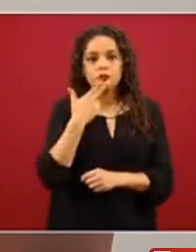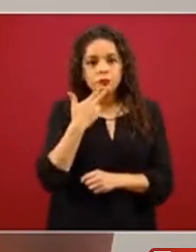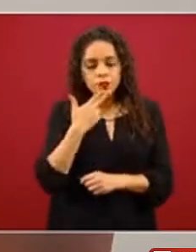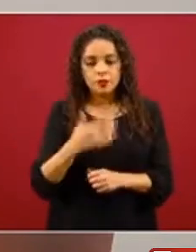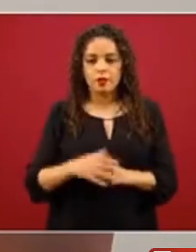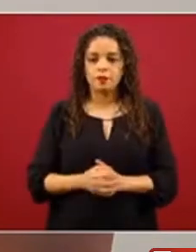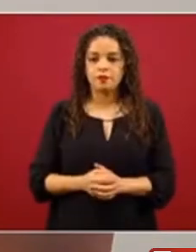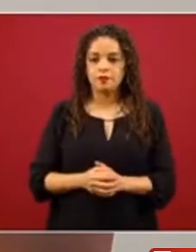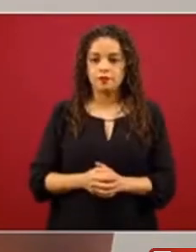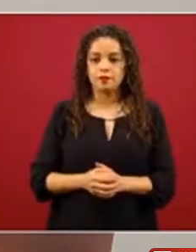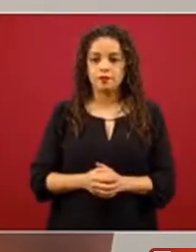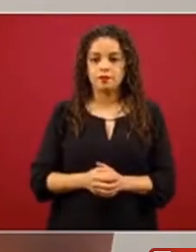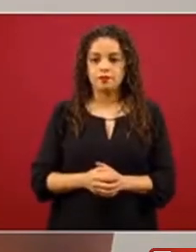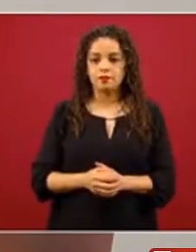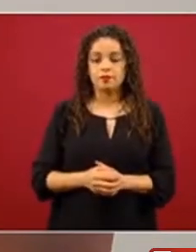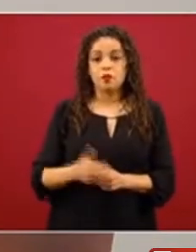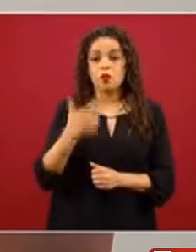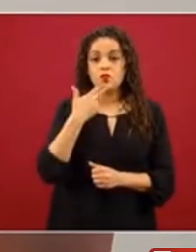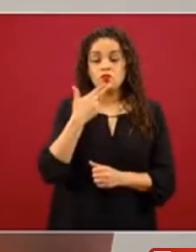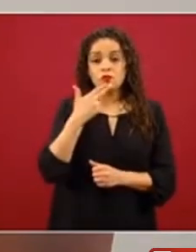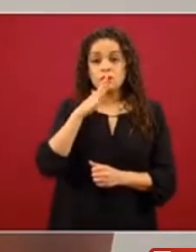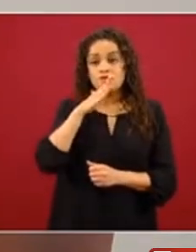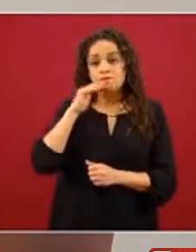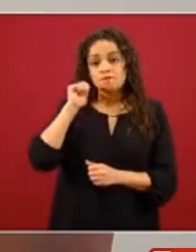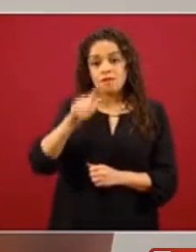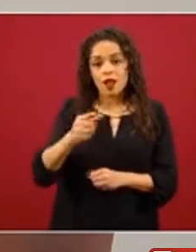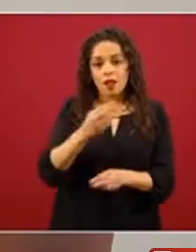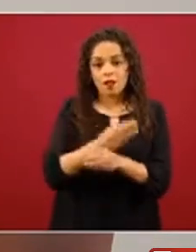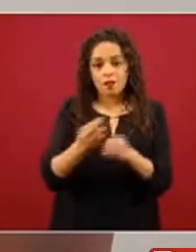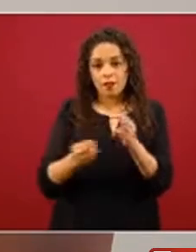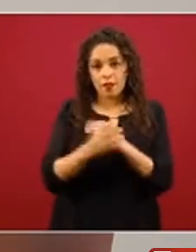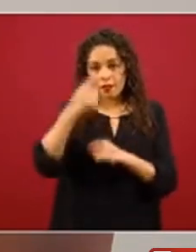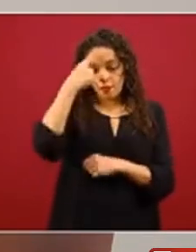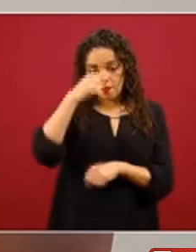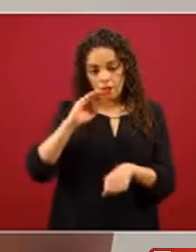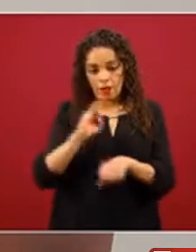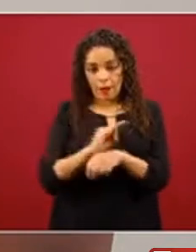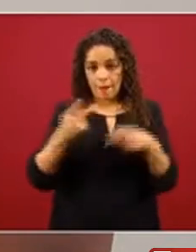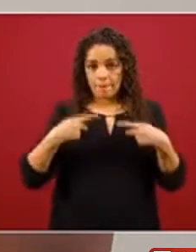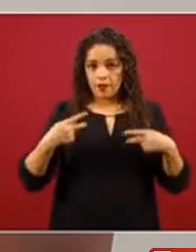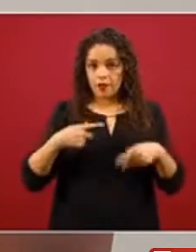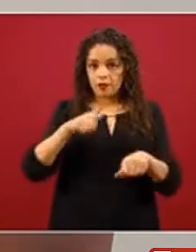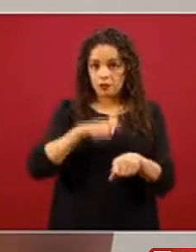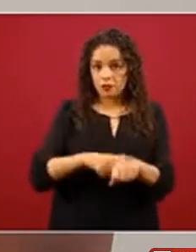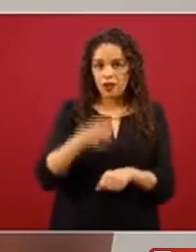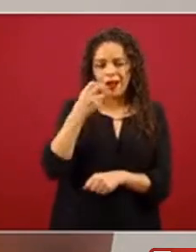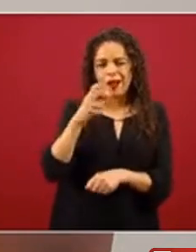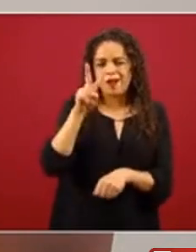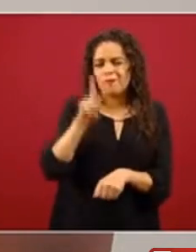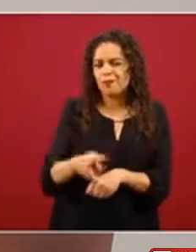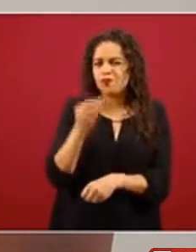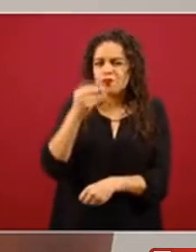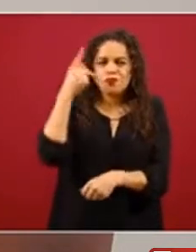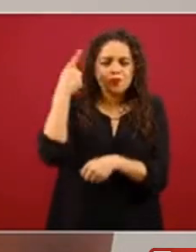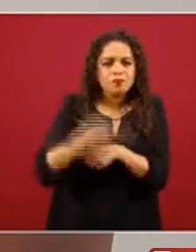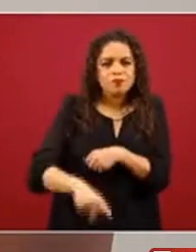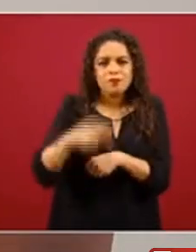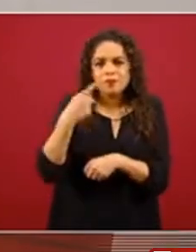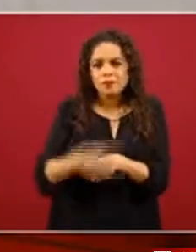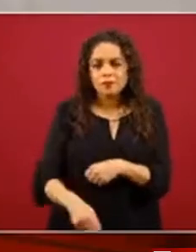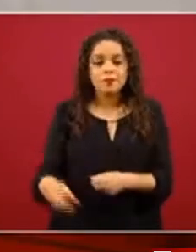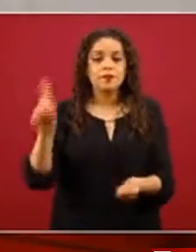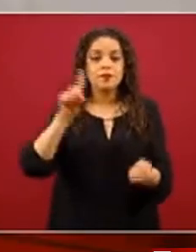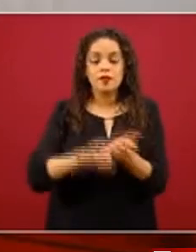usar de una manera incorrecta el equipo de protección personal. En cualquier lugar, en atención clínica o en la